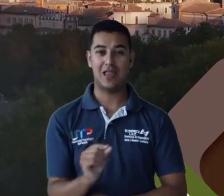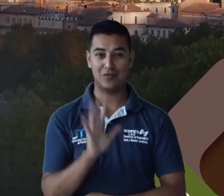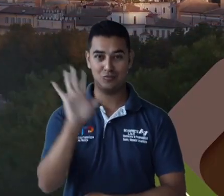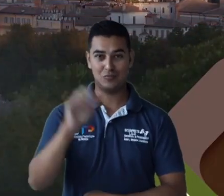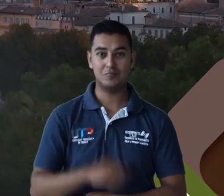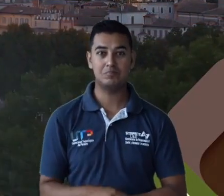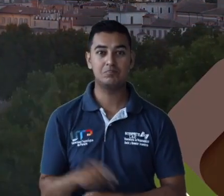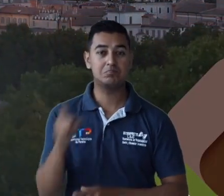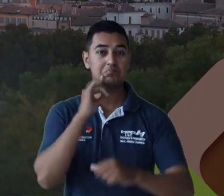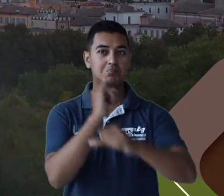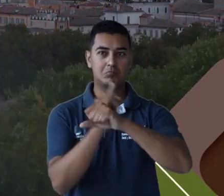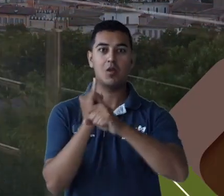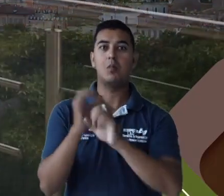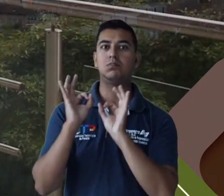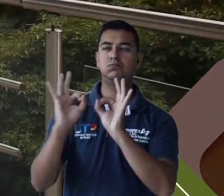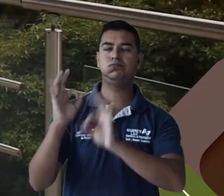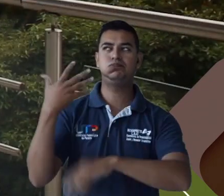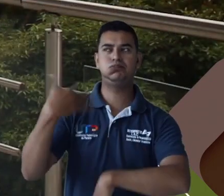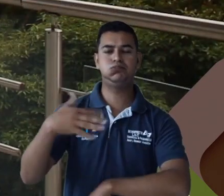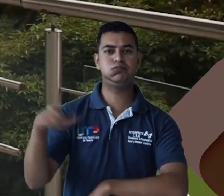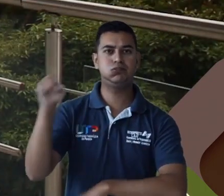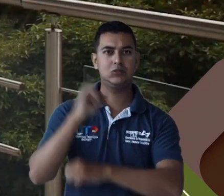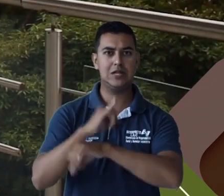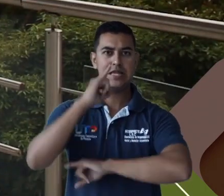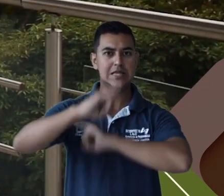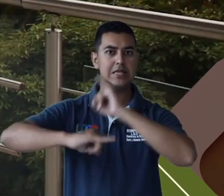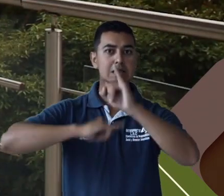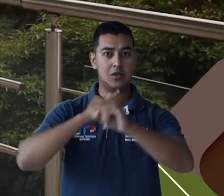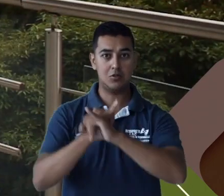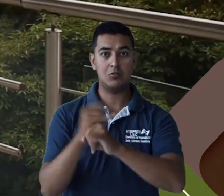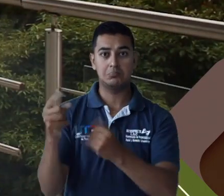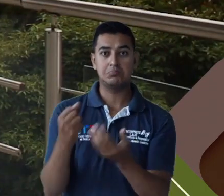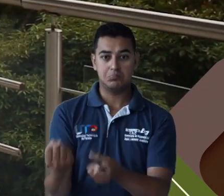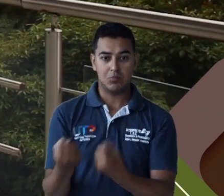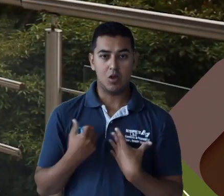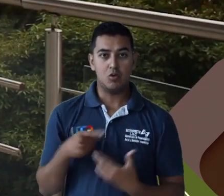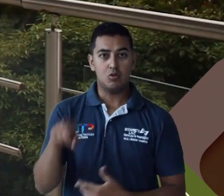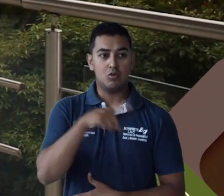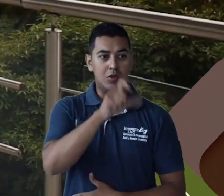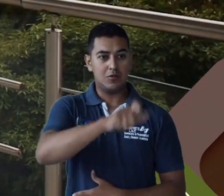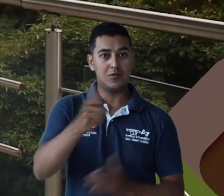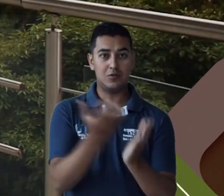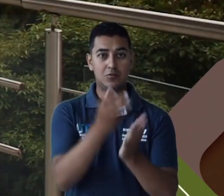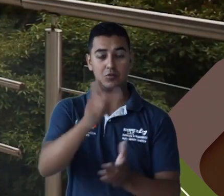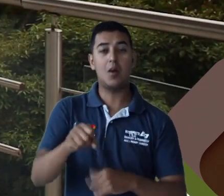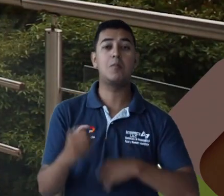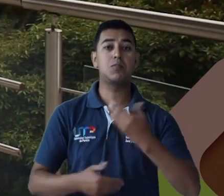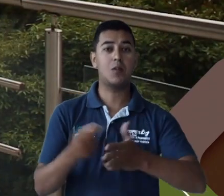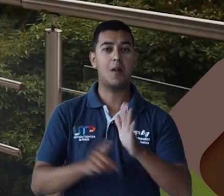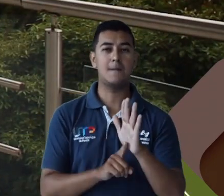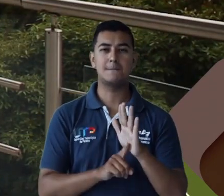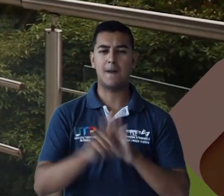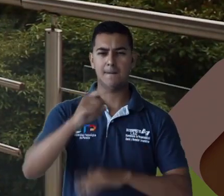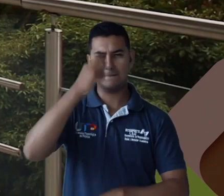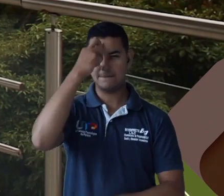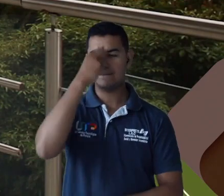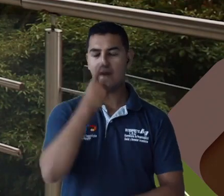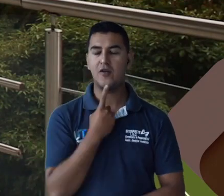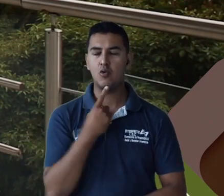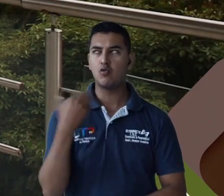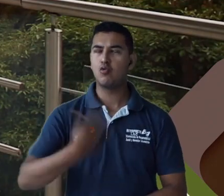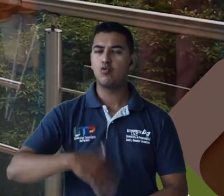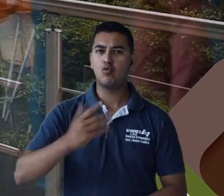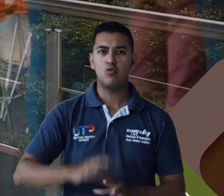13 instituciones acreditadas en alta calidad a nivel internacional y que permiten que nuestros estudiantes desarrollen un mejor perfil